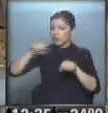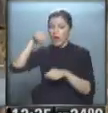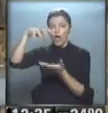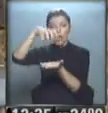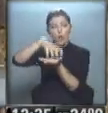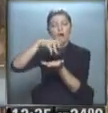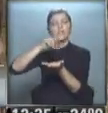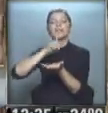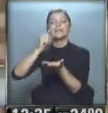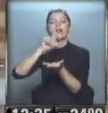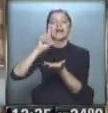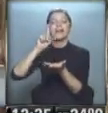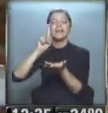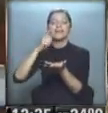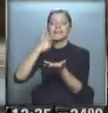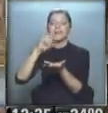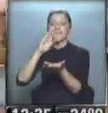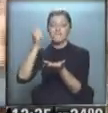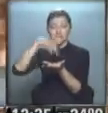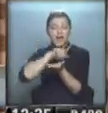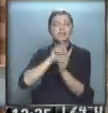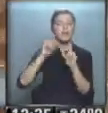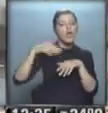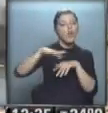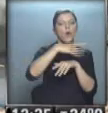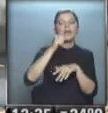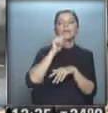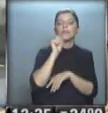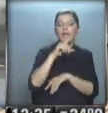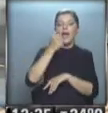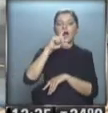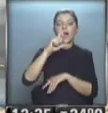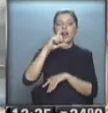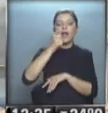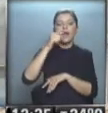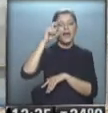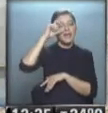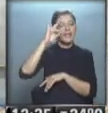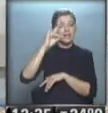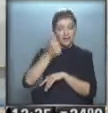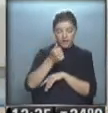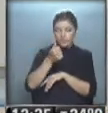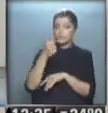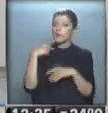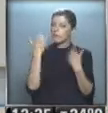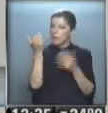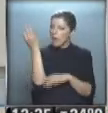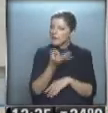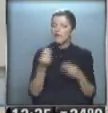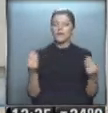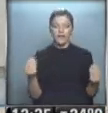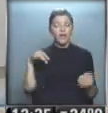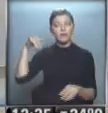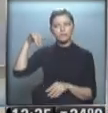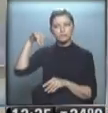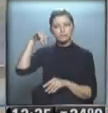y de grupos vinculados a Al-Qaeda en la frontera con Afganistán. Lo cierto es que los ataques con drones se erigieron